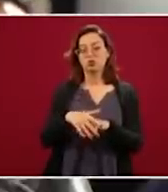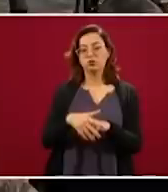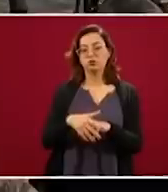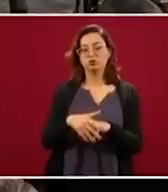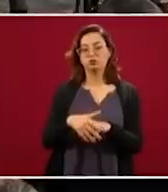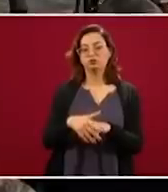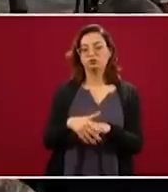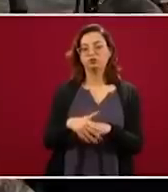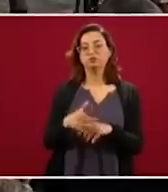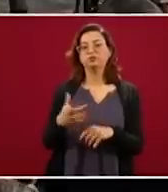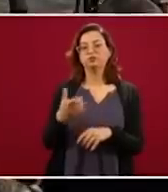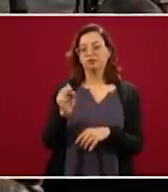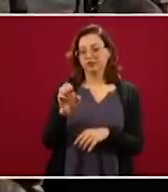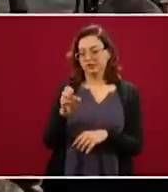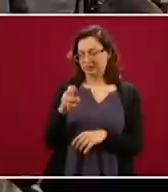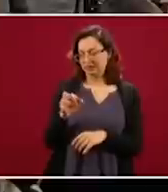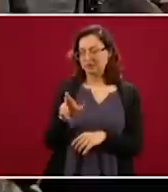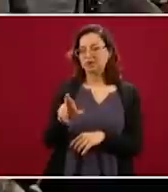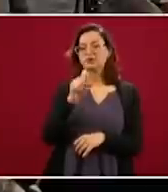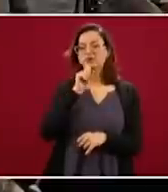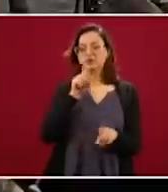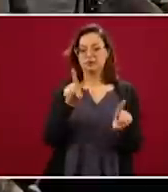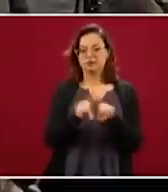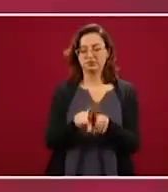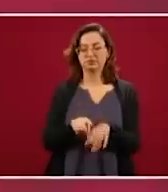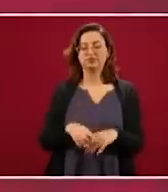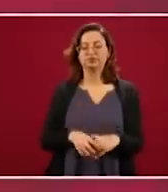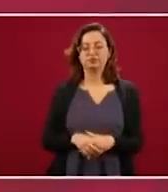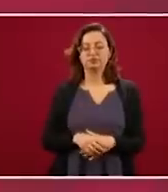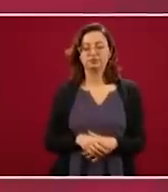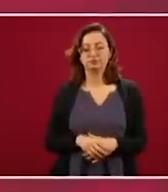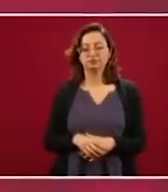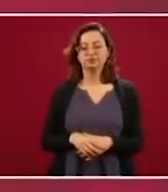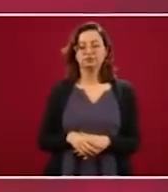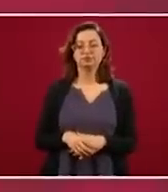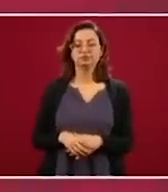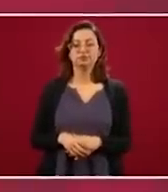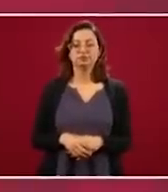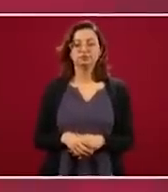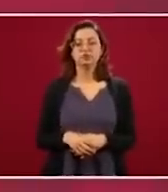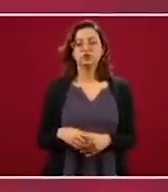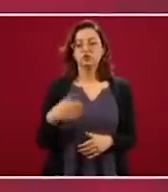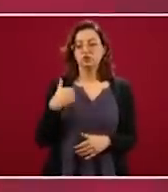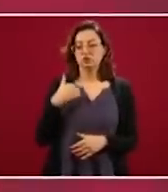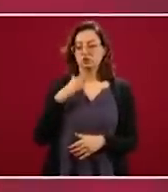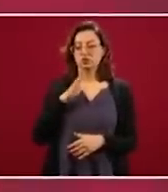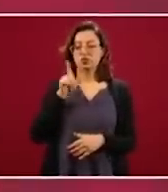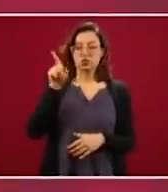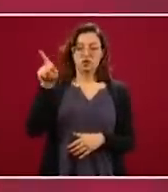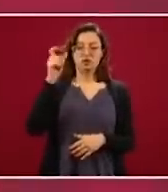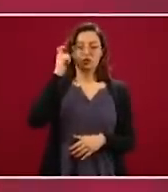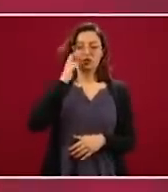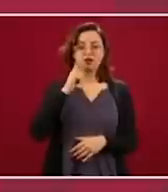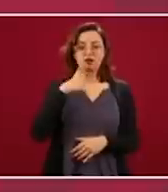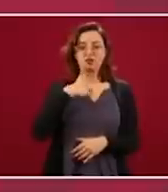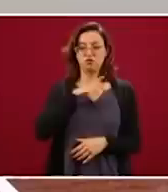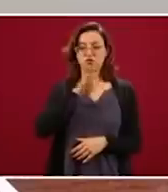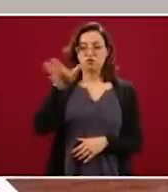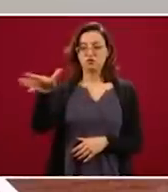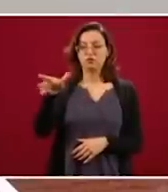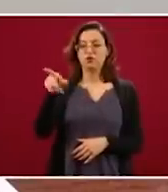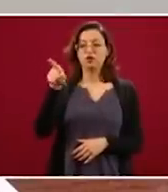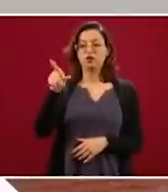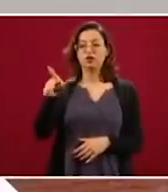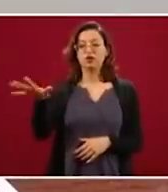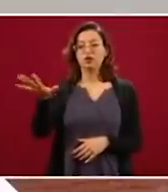la Secretaría de Marina. Ahora que fui a Guerrero, a la Costa Chica, me